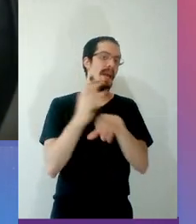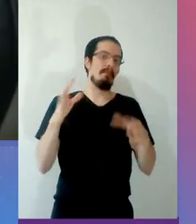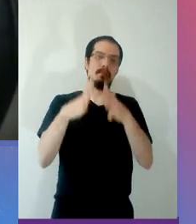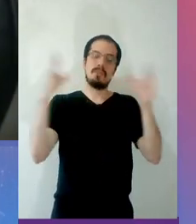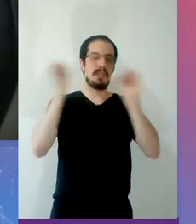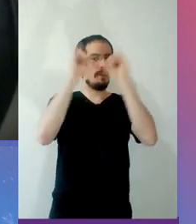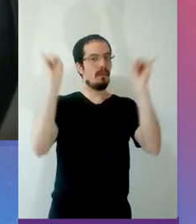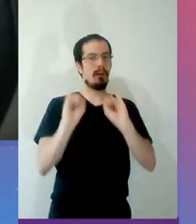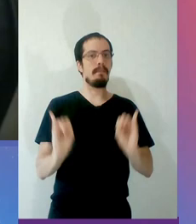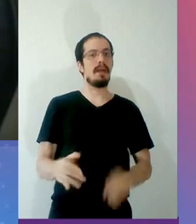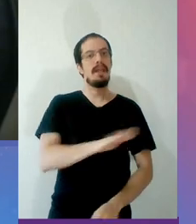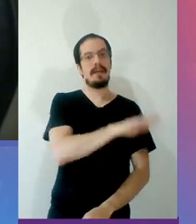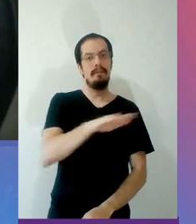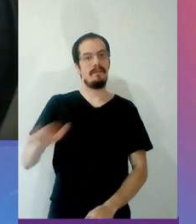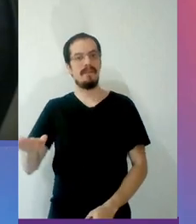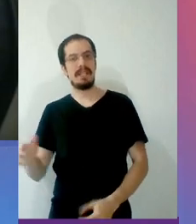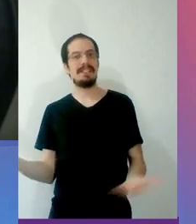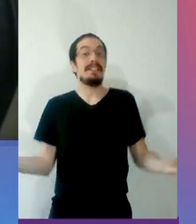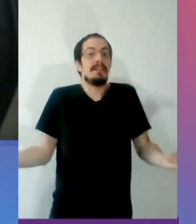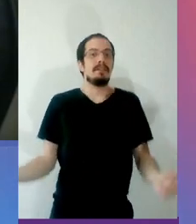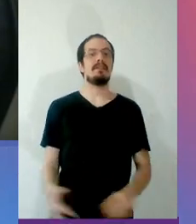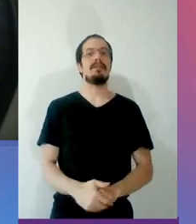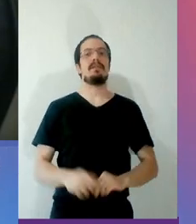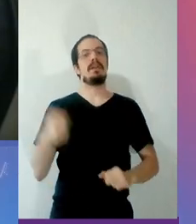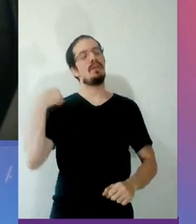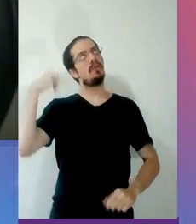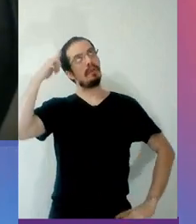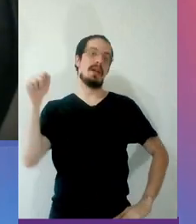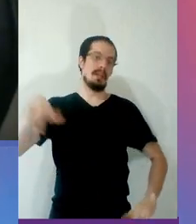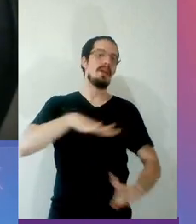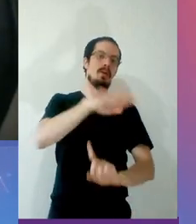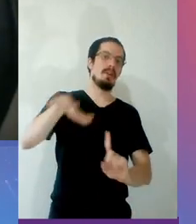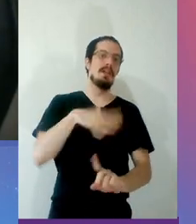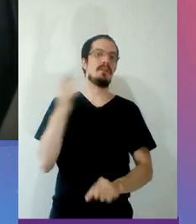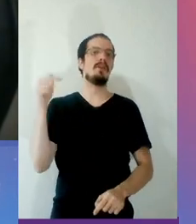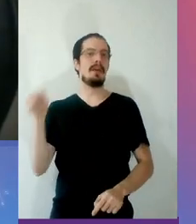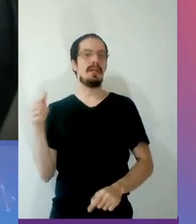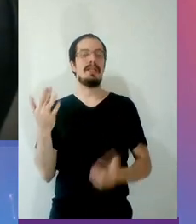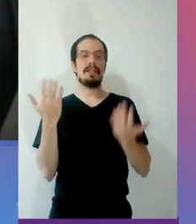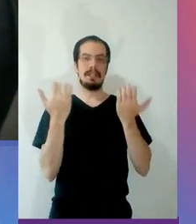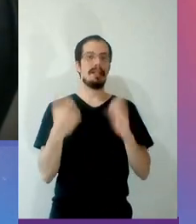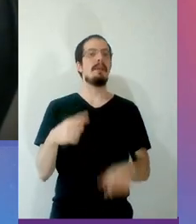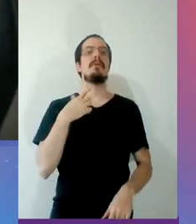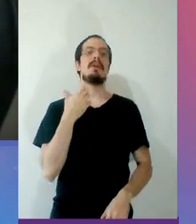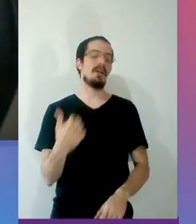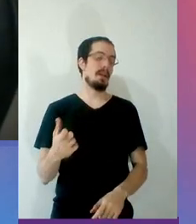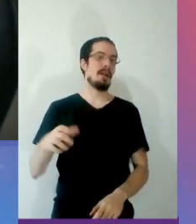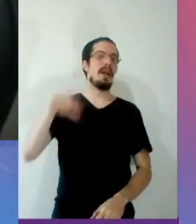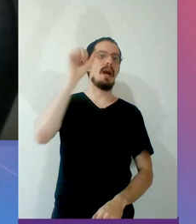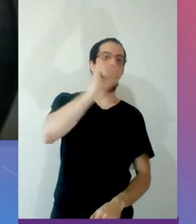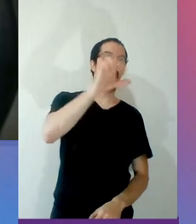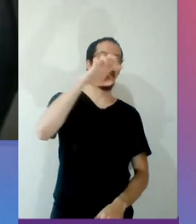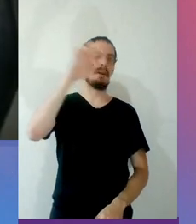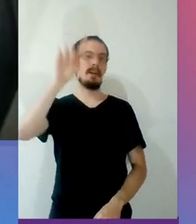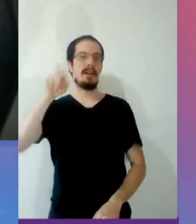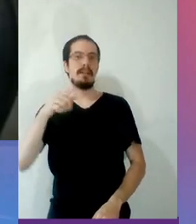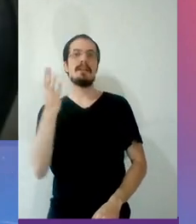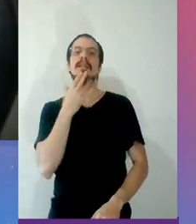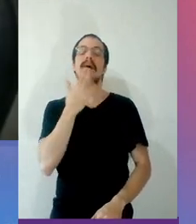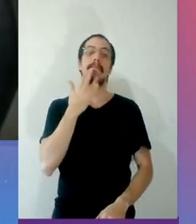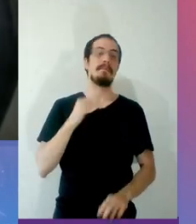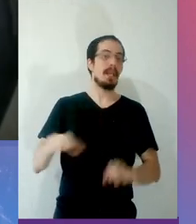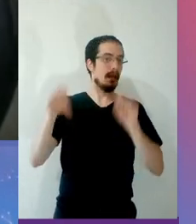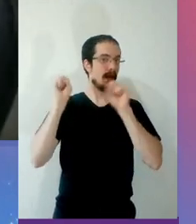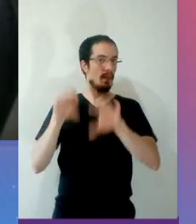Y en ese contexto yo creo que la atención primaria y la educación preescolar que está puesta,